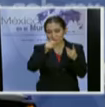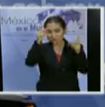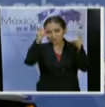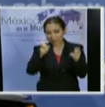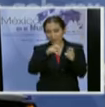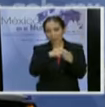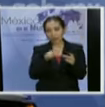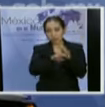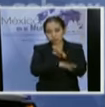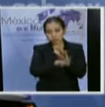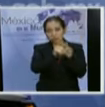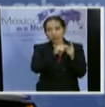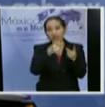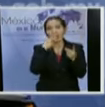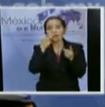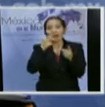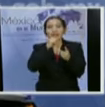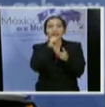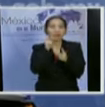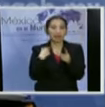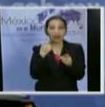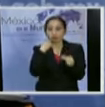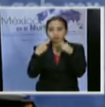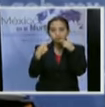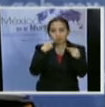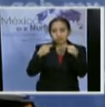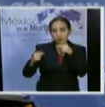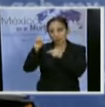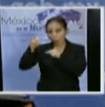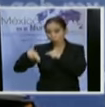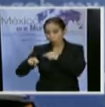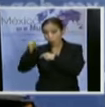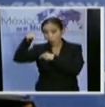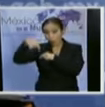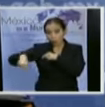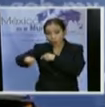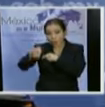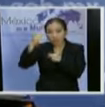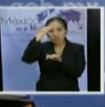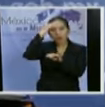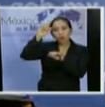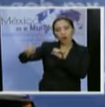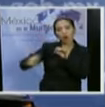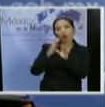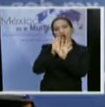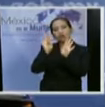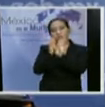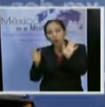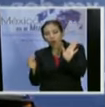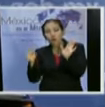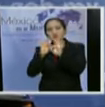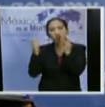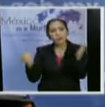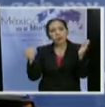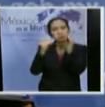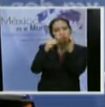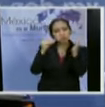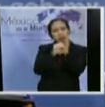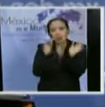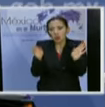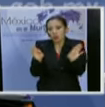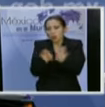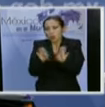tema marco, hablar sobre lo que también se está discutiendo en Naciones Unidas, que es lo que se conoce como los medios de implementación, es decir, con